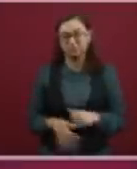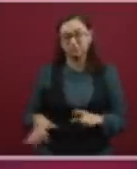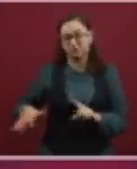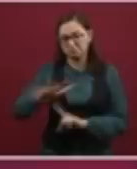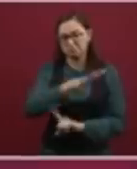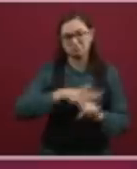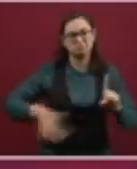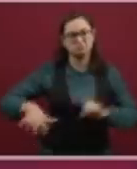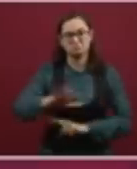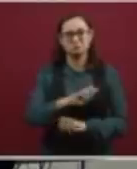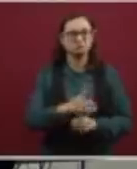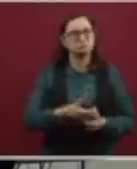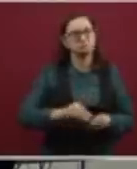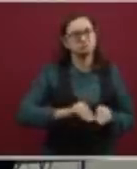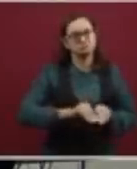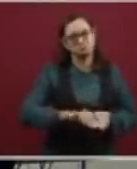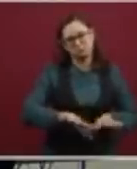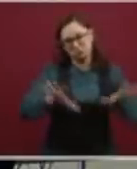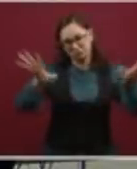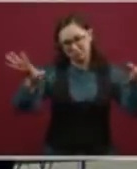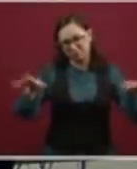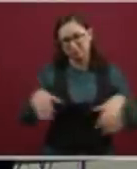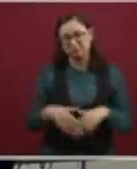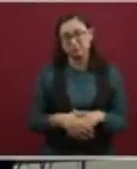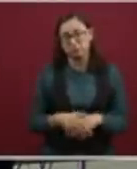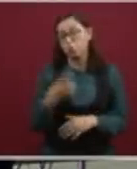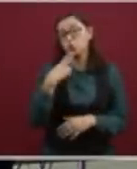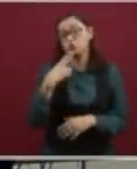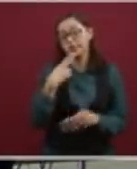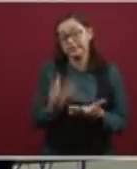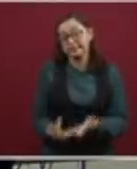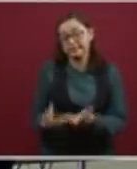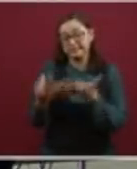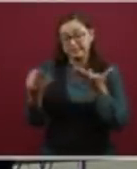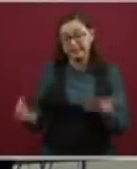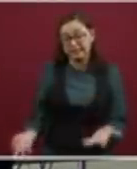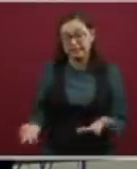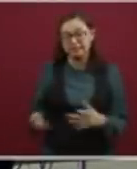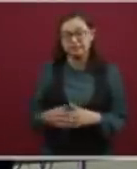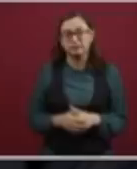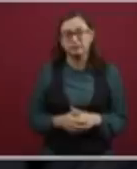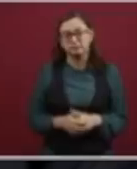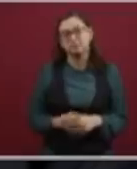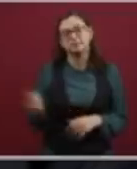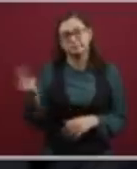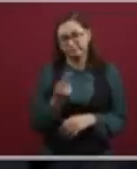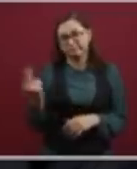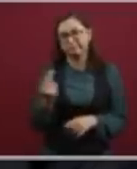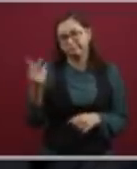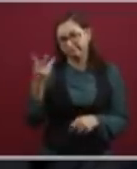región, darle un uso al terreno. Ahí tenemos que resolver,